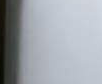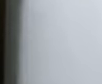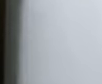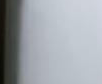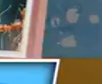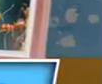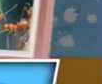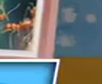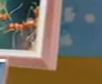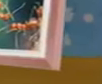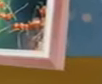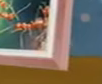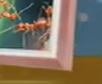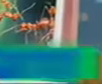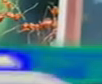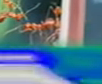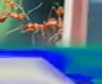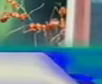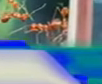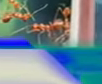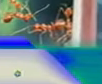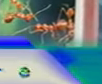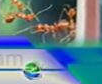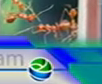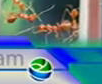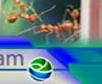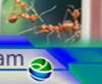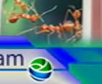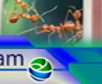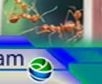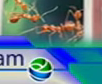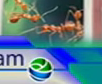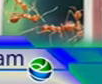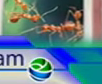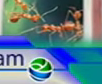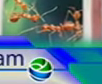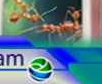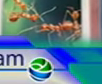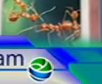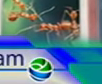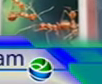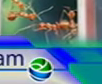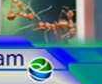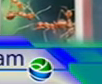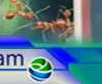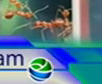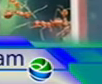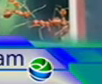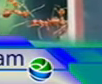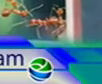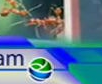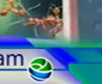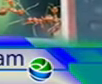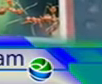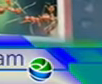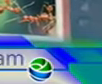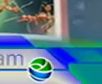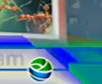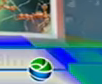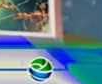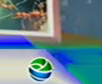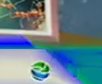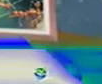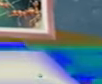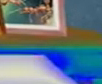más sobre ellas, tu oportunidad está a las 10:45 de la mañana en Mundo de Colores.